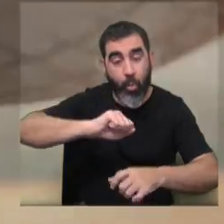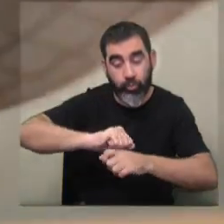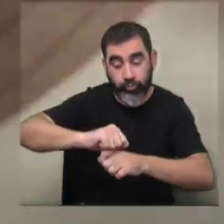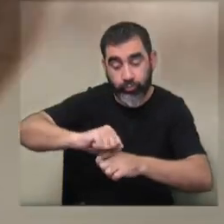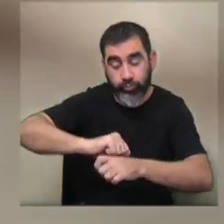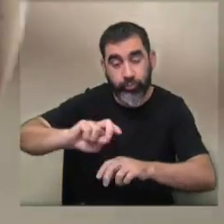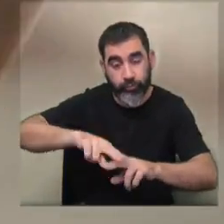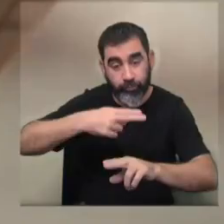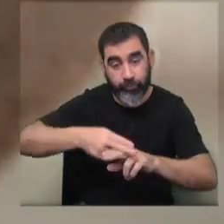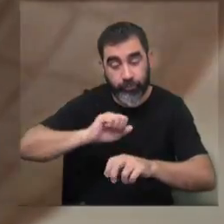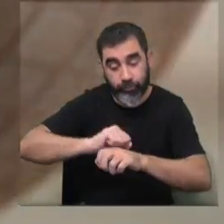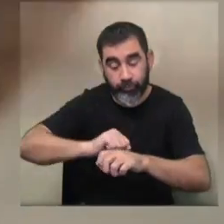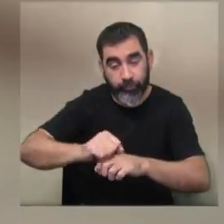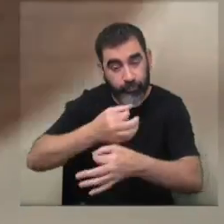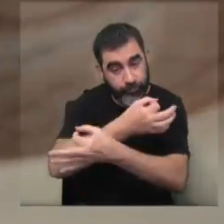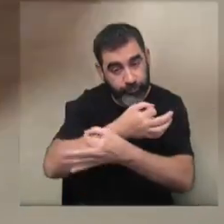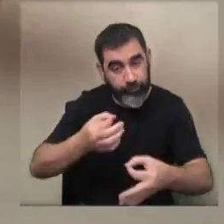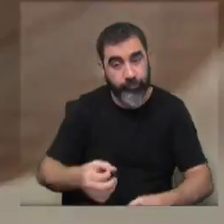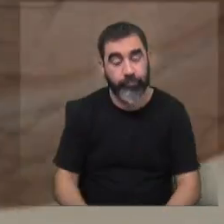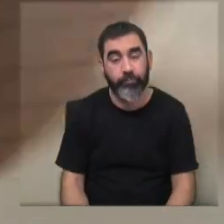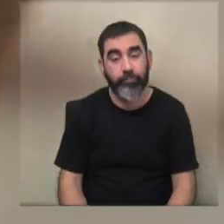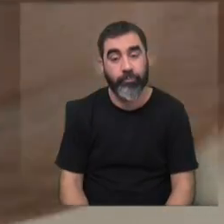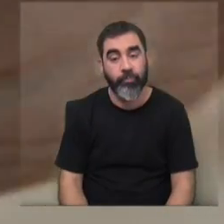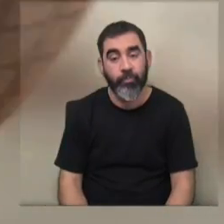enjuagamos. Ahí enjuagamos bien.